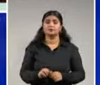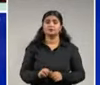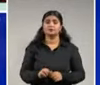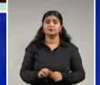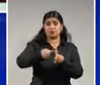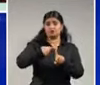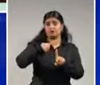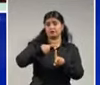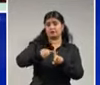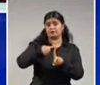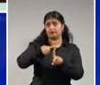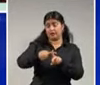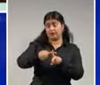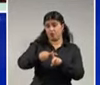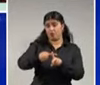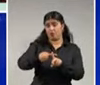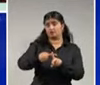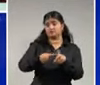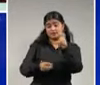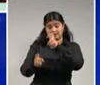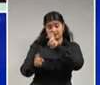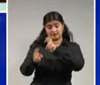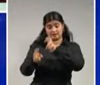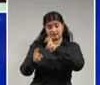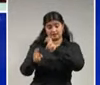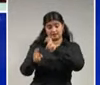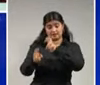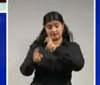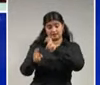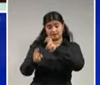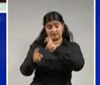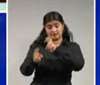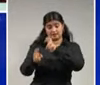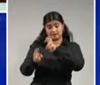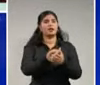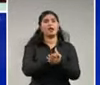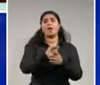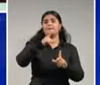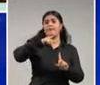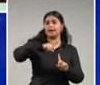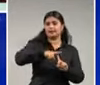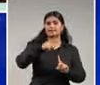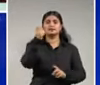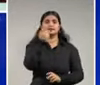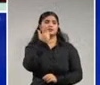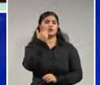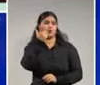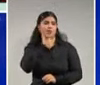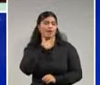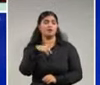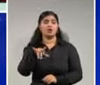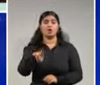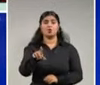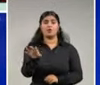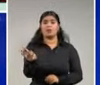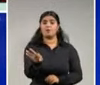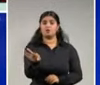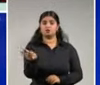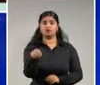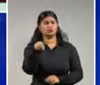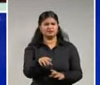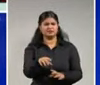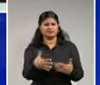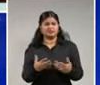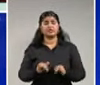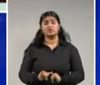las procesadas en la semana. Matanzas, el 11,8%. Ciego de Ávila, el 9%.